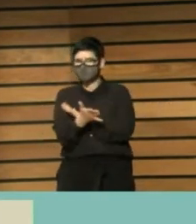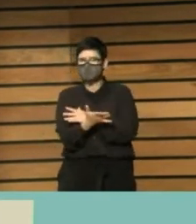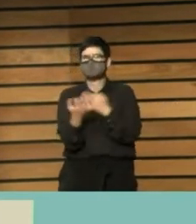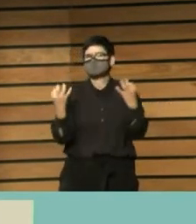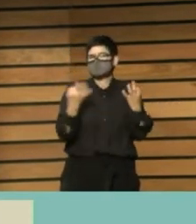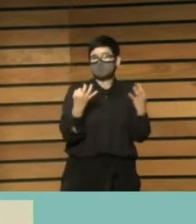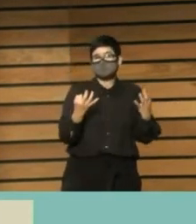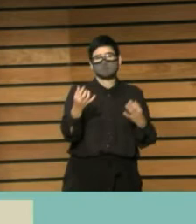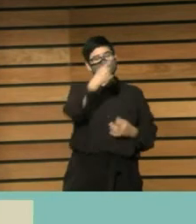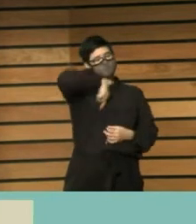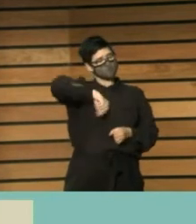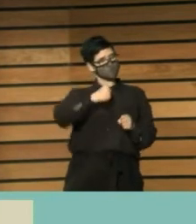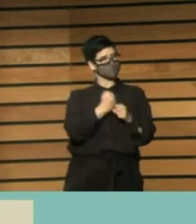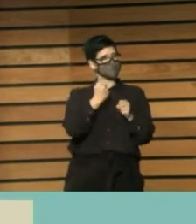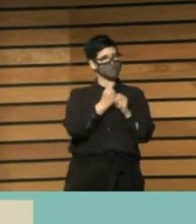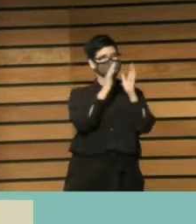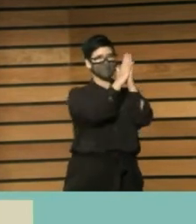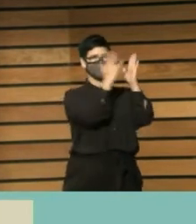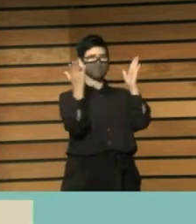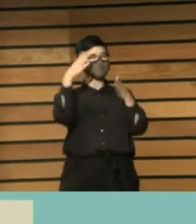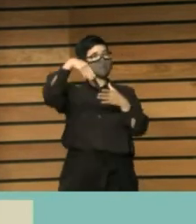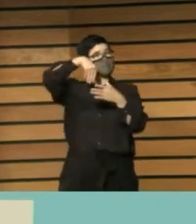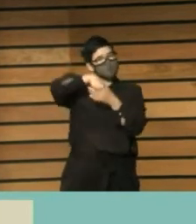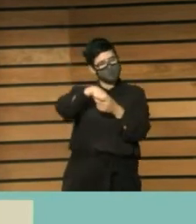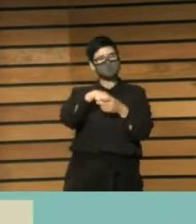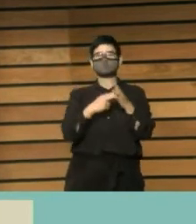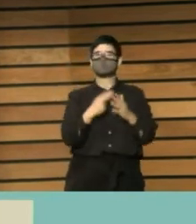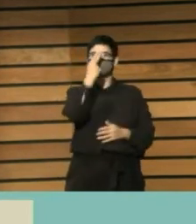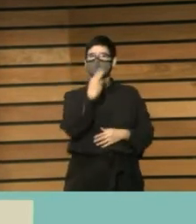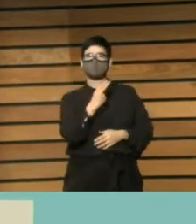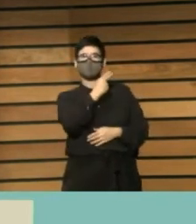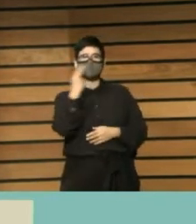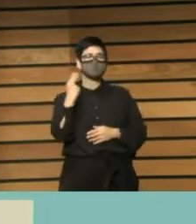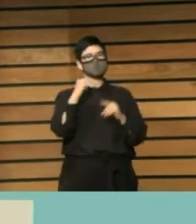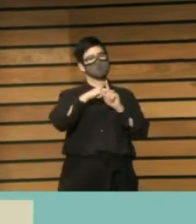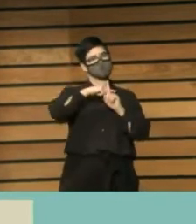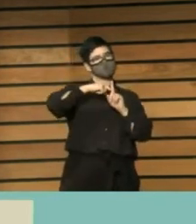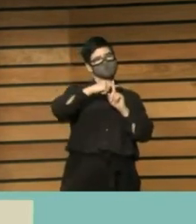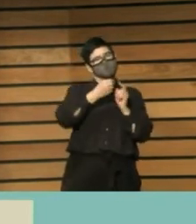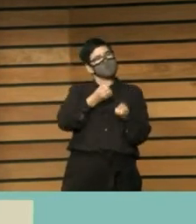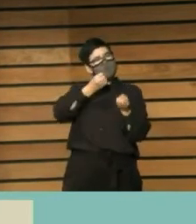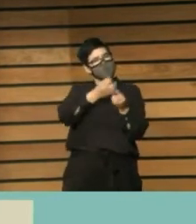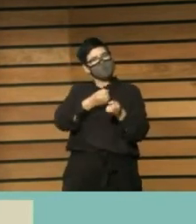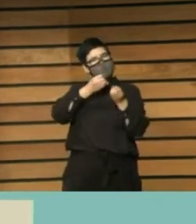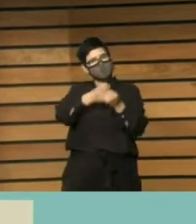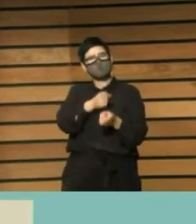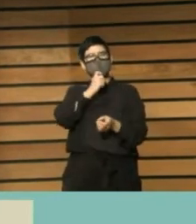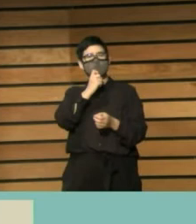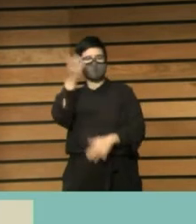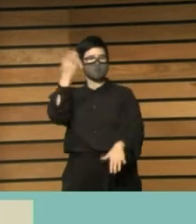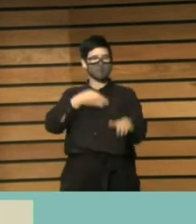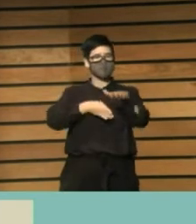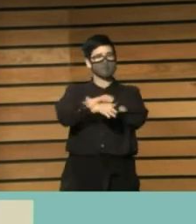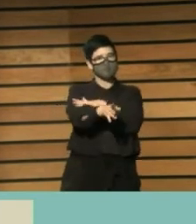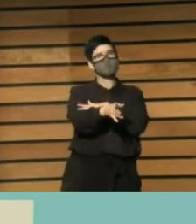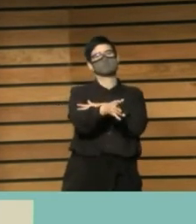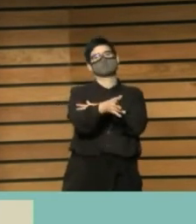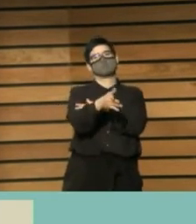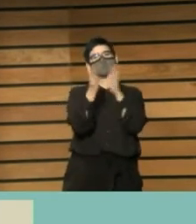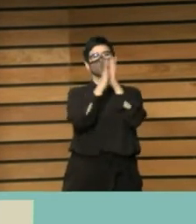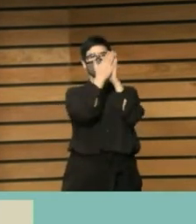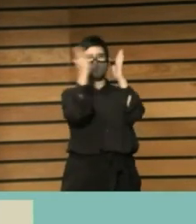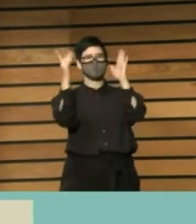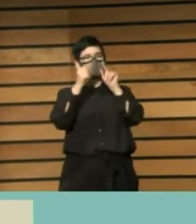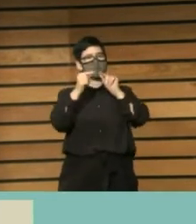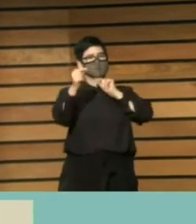de compromiso con los distintos niveles de información y las personas que acceden a la biblioteca virtual. En negativo,